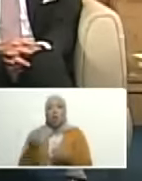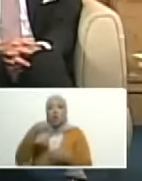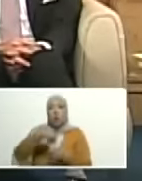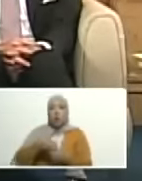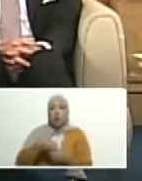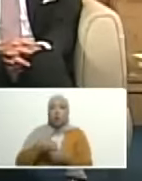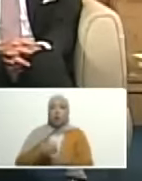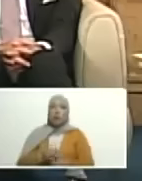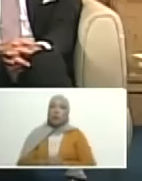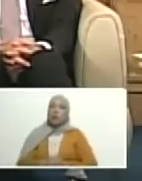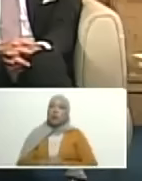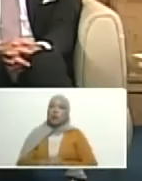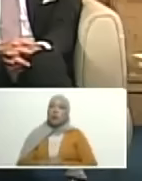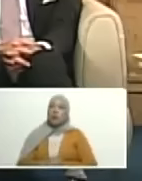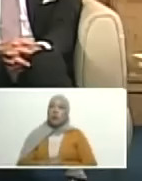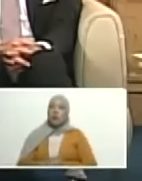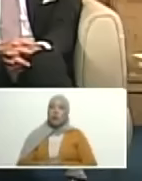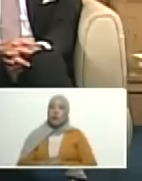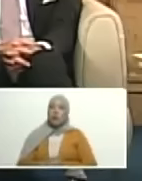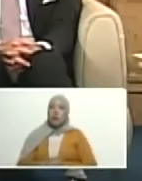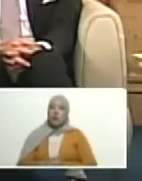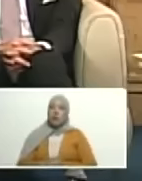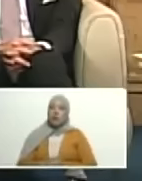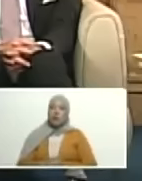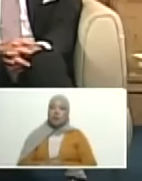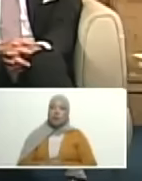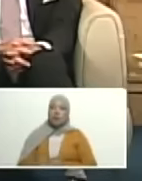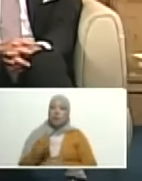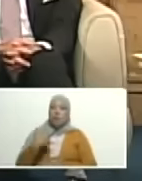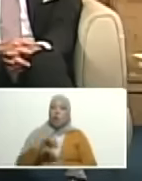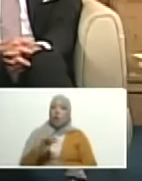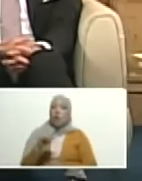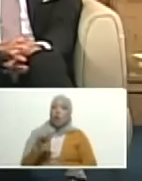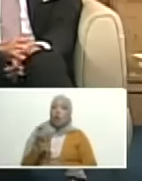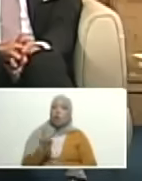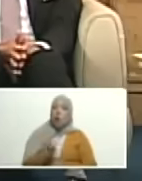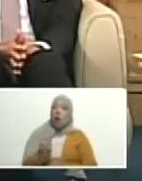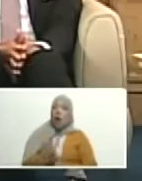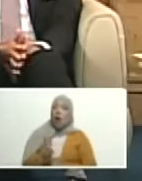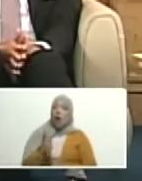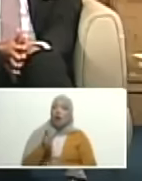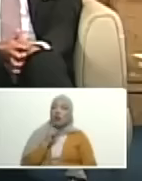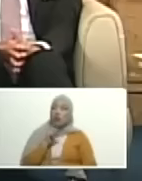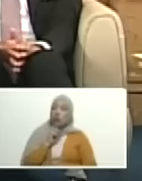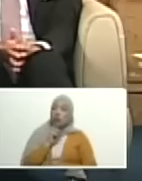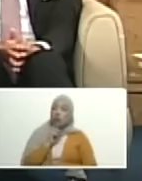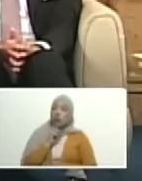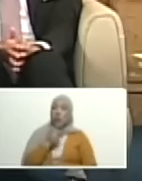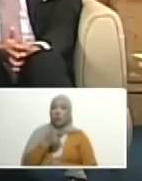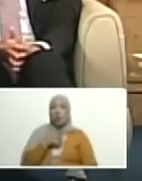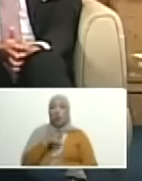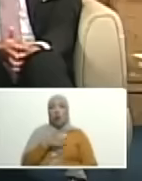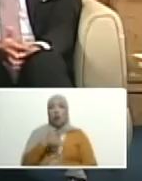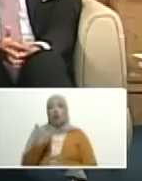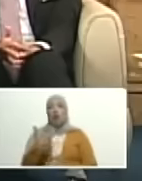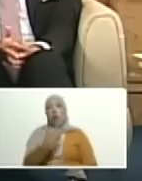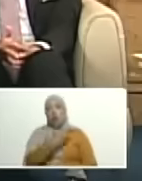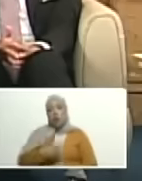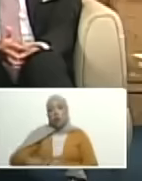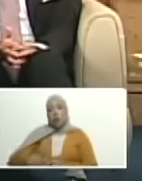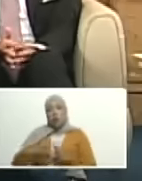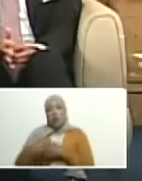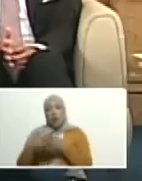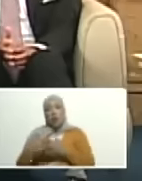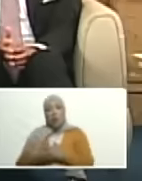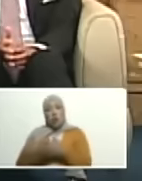prensa estadounidense después. Y desde esta época de Biden, a mí me han tocado tres presidentes de Estados